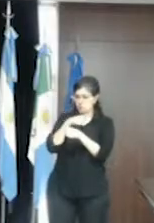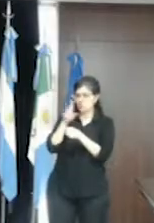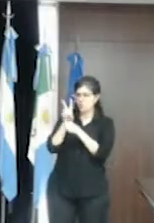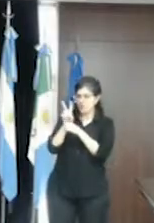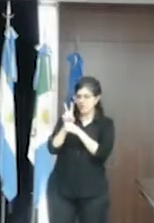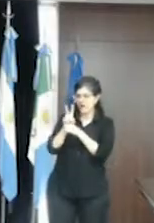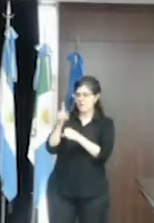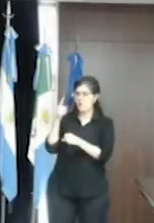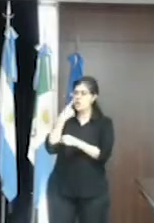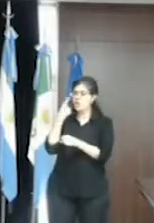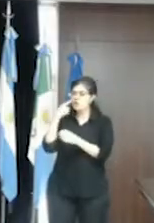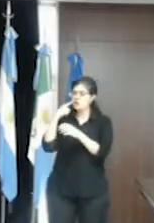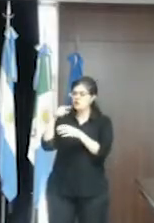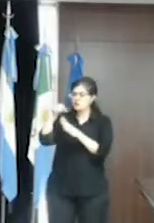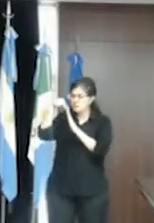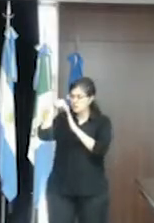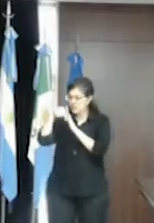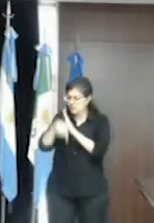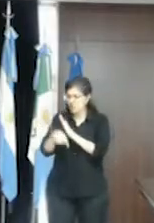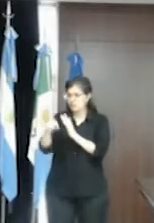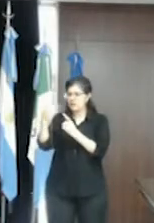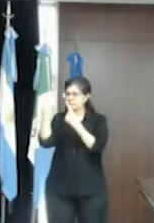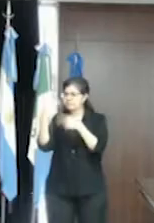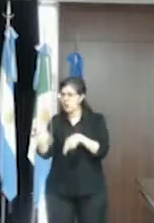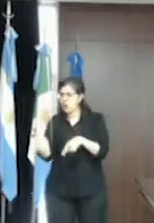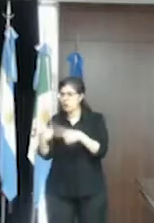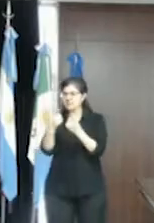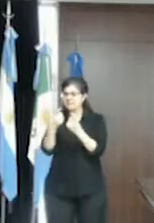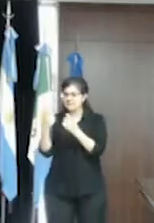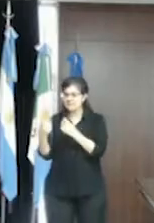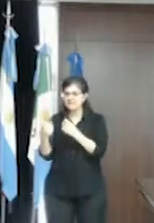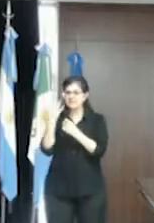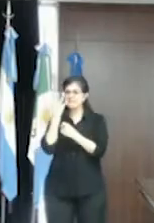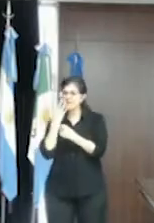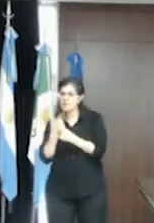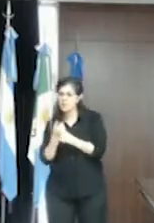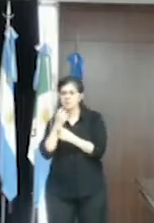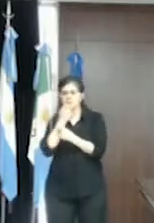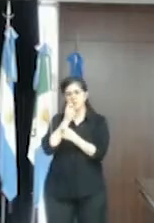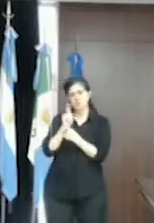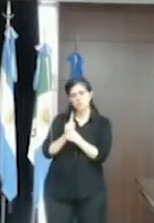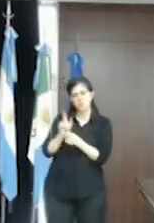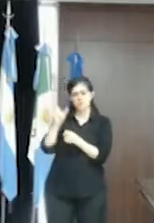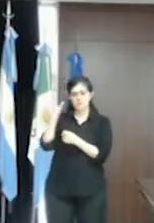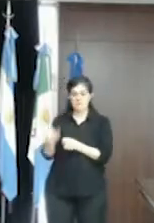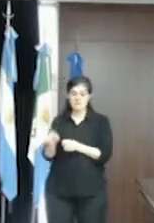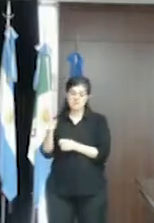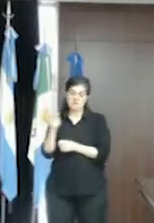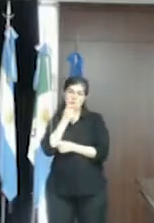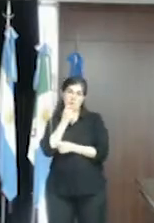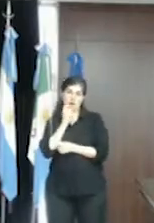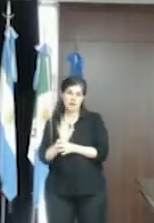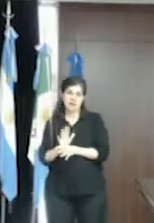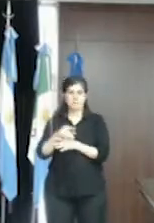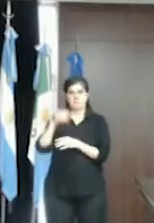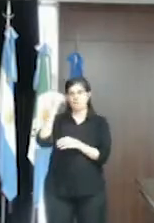que habitualmente plantea, cuáles son los gustos y los disgustos. Si tenemos una persona a la que no le gusta que le prendan la